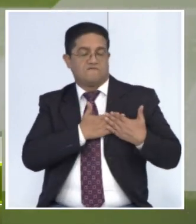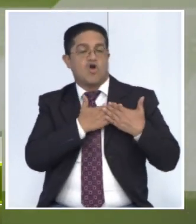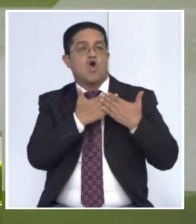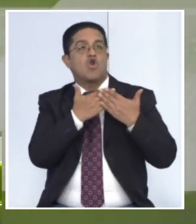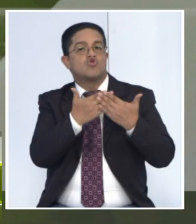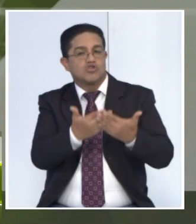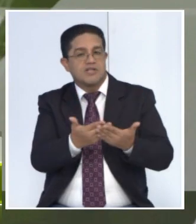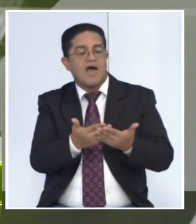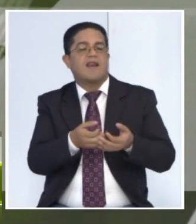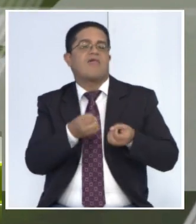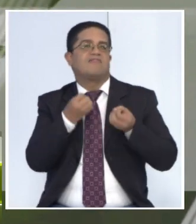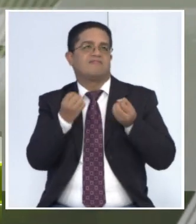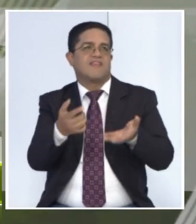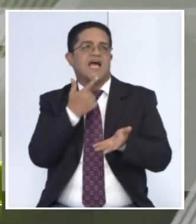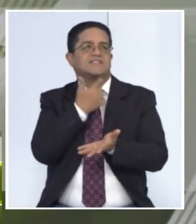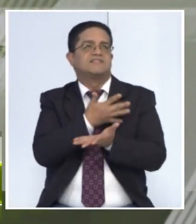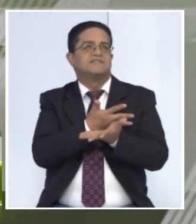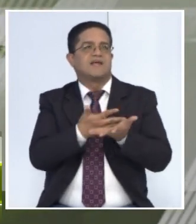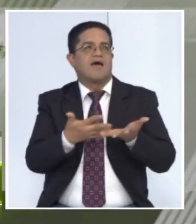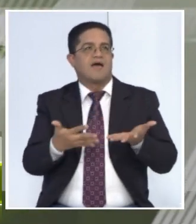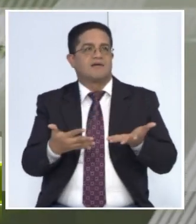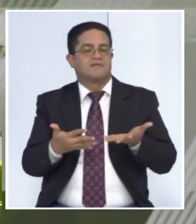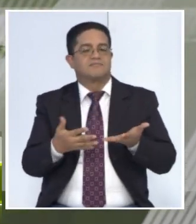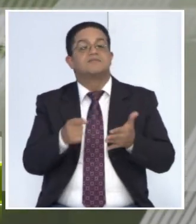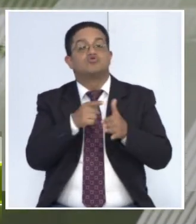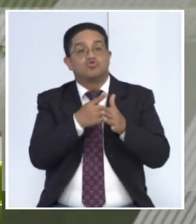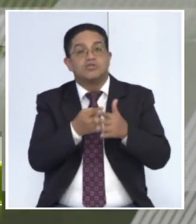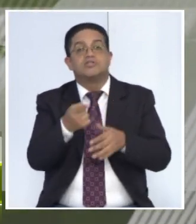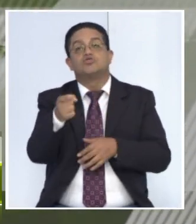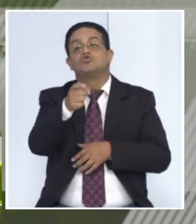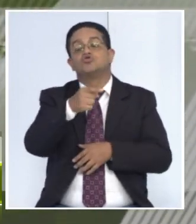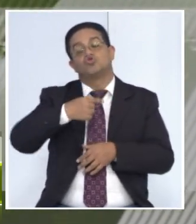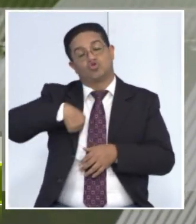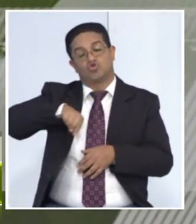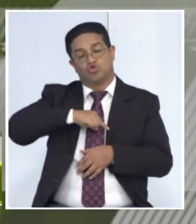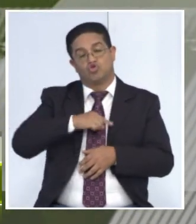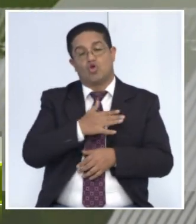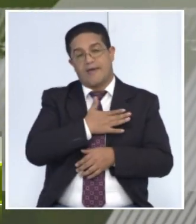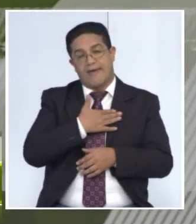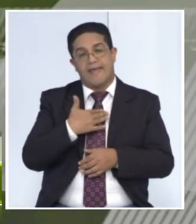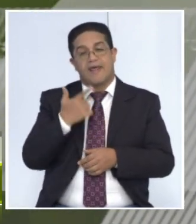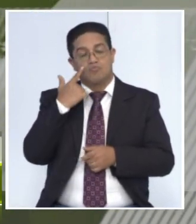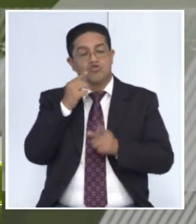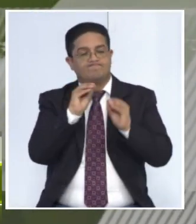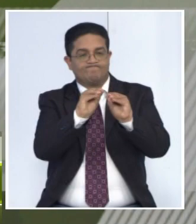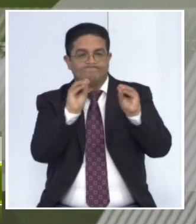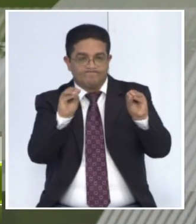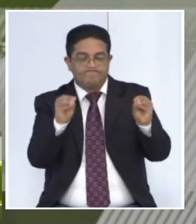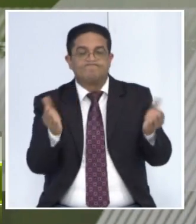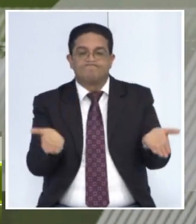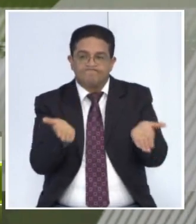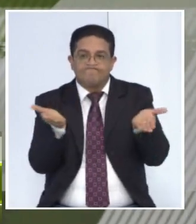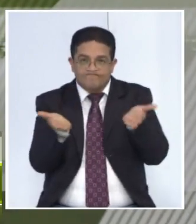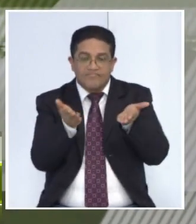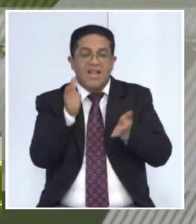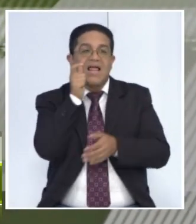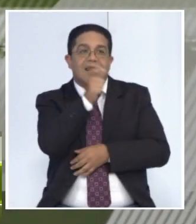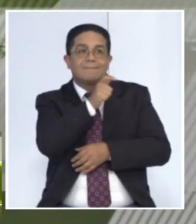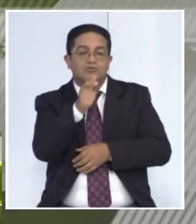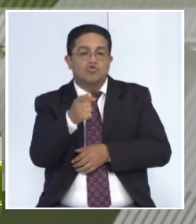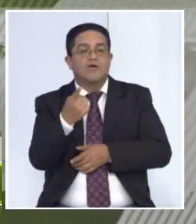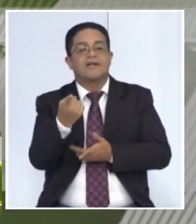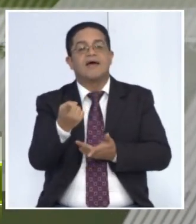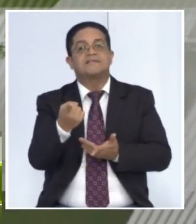repetidos de sangre, que es hacia donde nosotros debemos ir como país, crear la cultura, incentivar la cultura